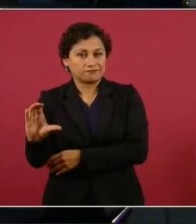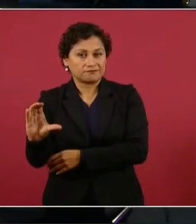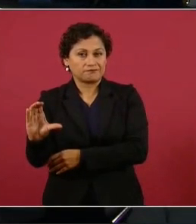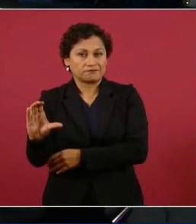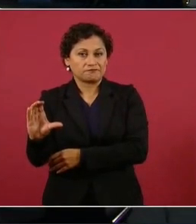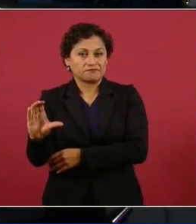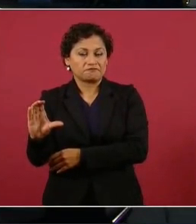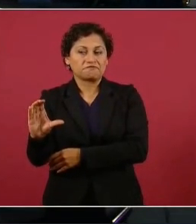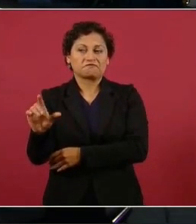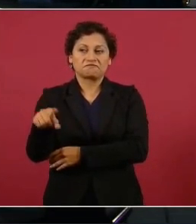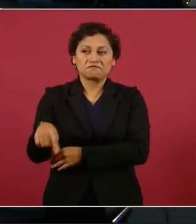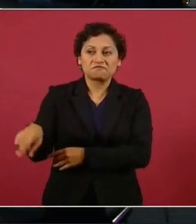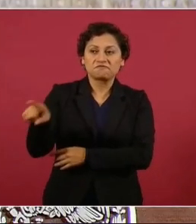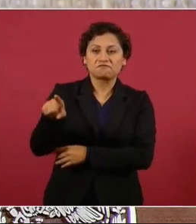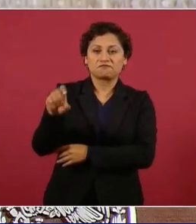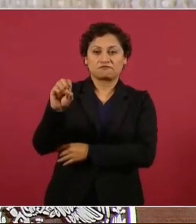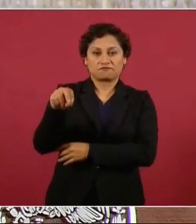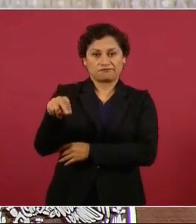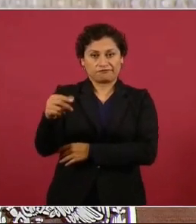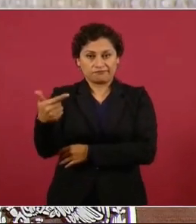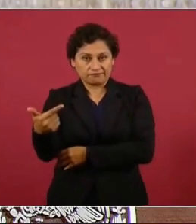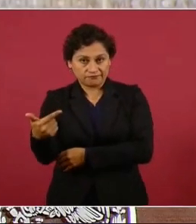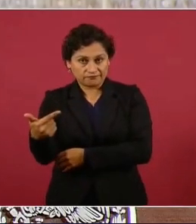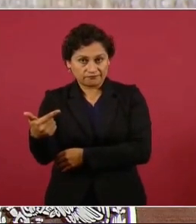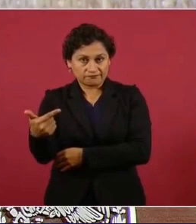de los organismos no gubernamentales,